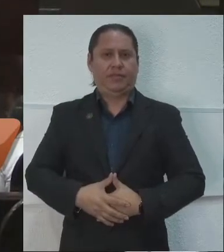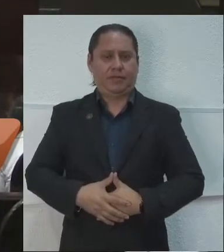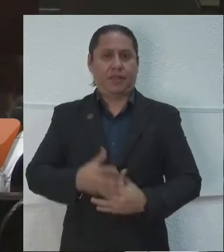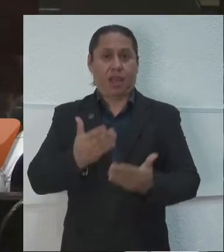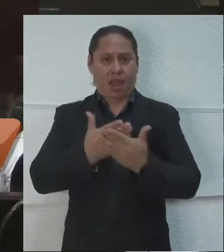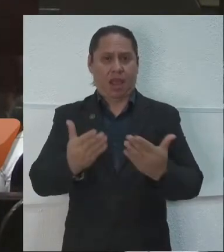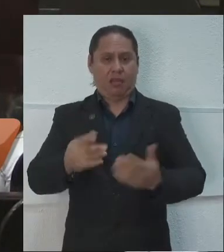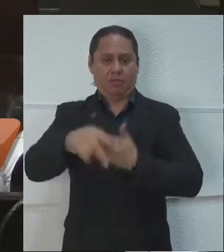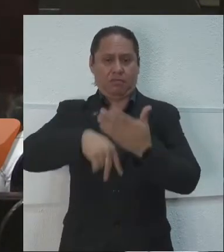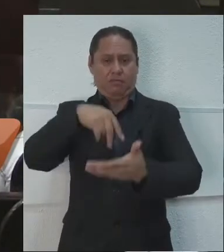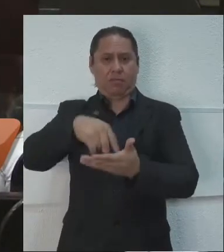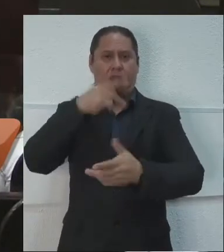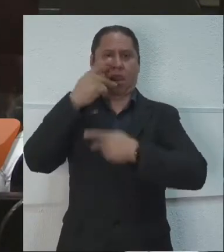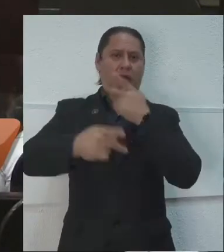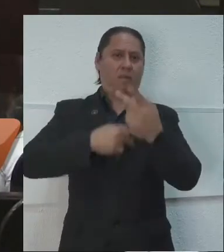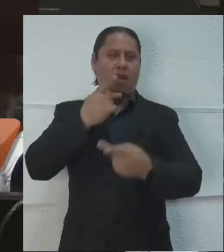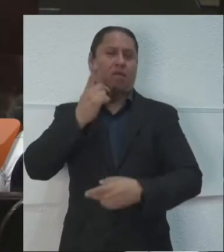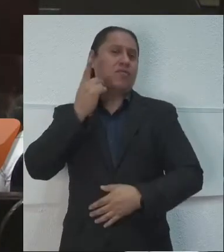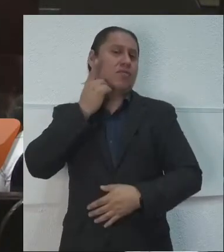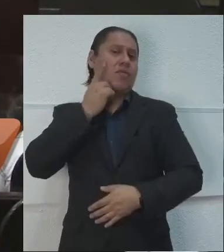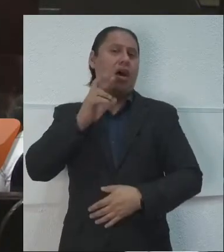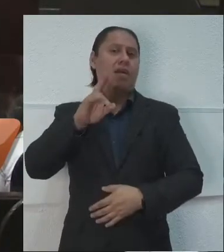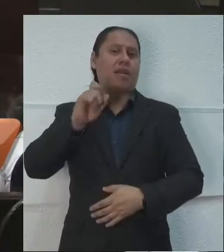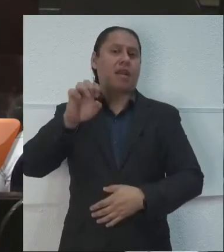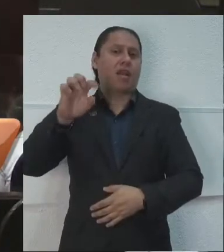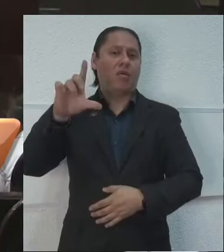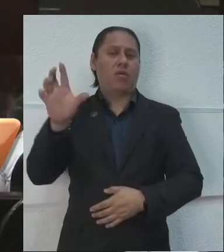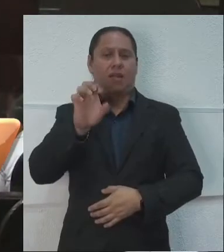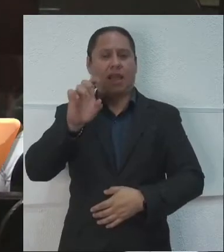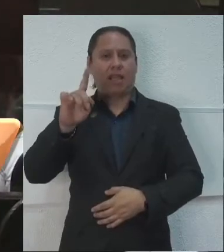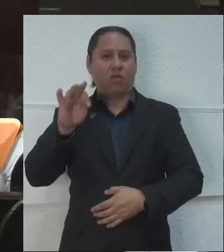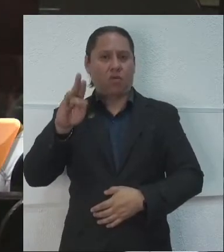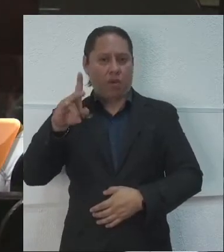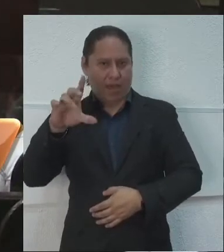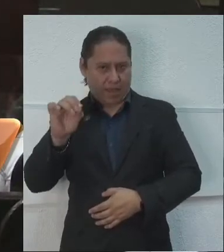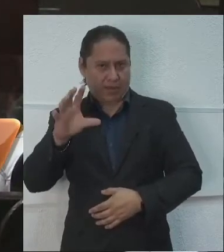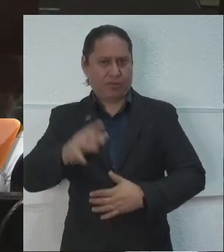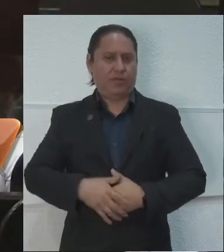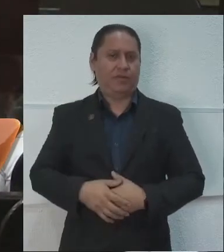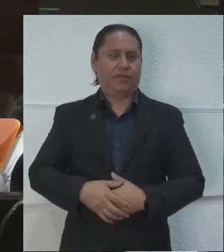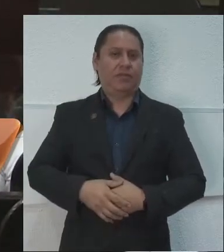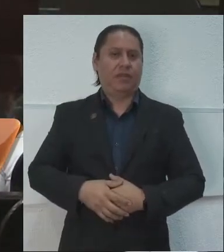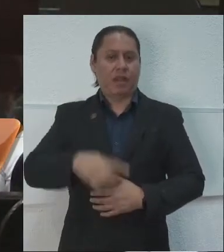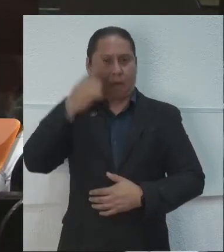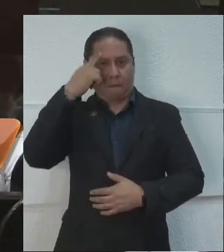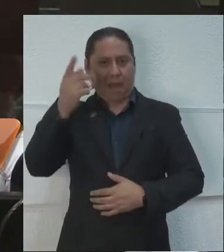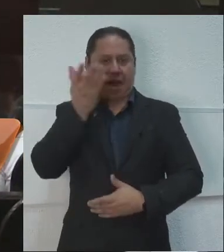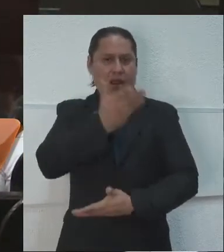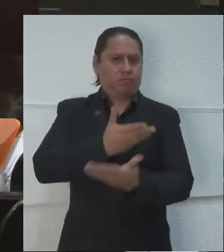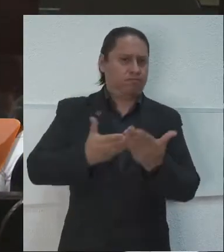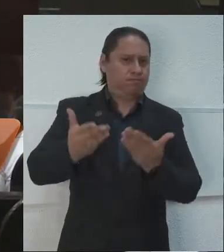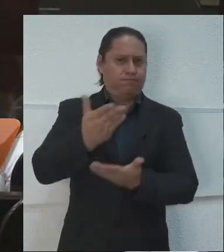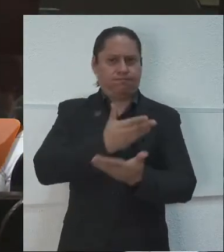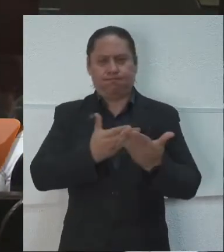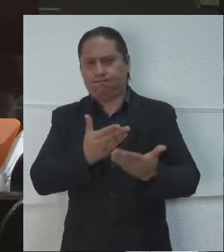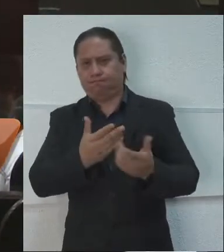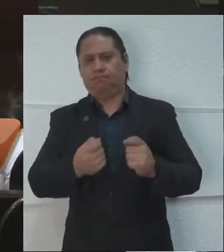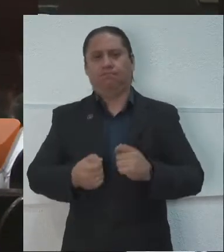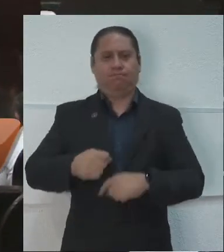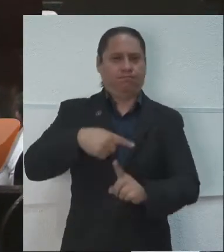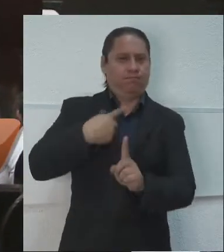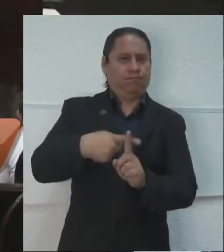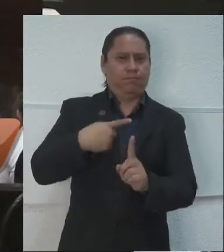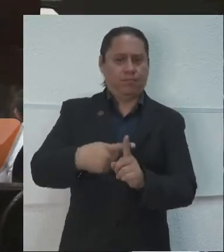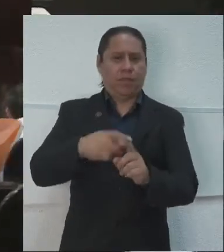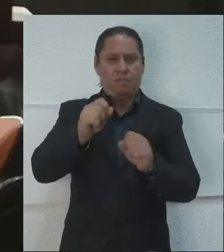le concede el uso de la palabra al diputado Raúl Eduardo Bonifaz Mohedano para razonar y fundamentar la propuesta.